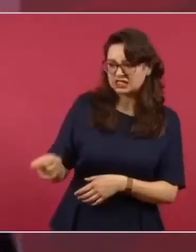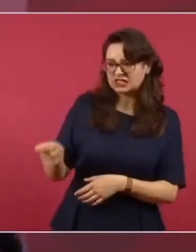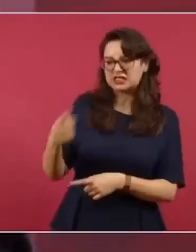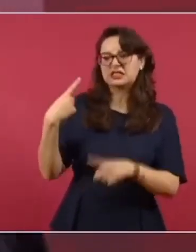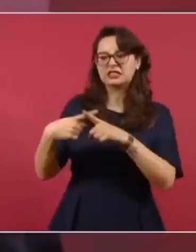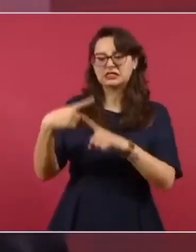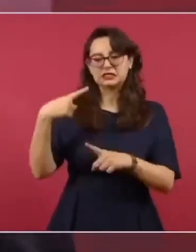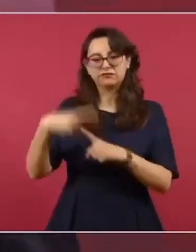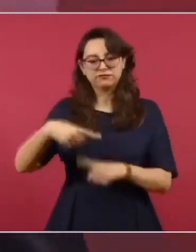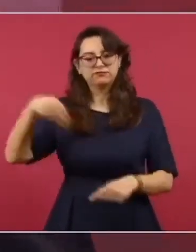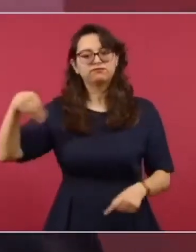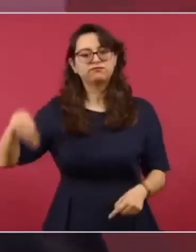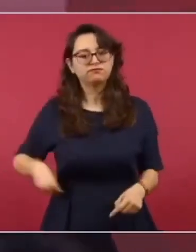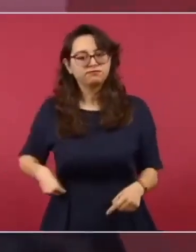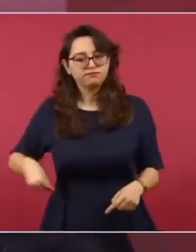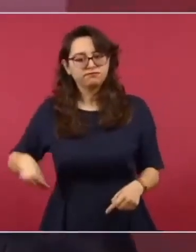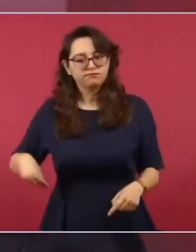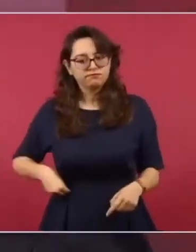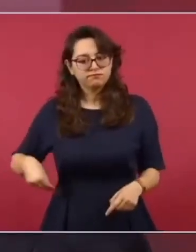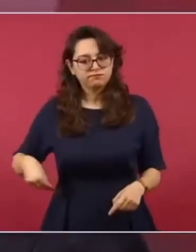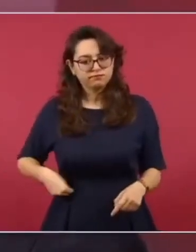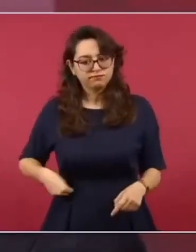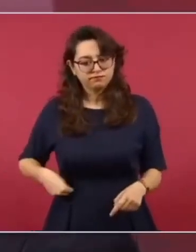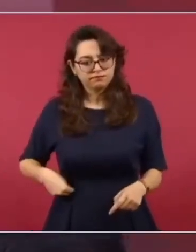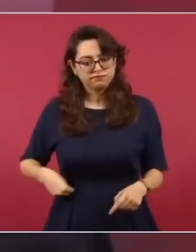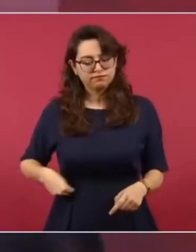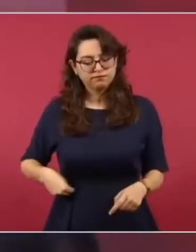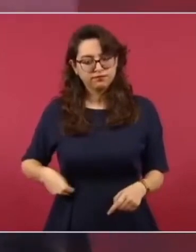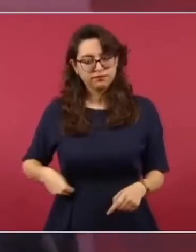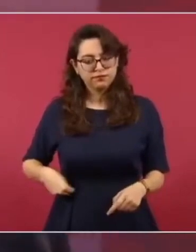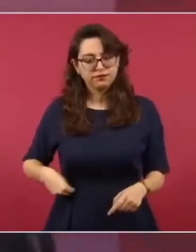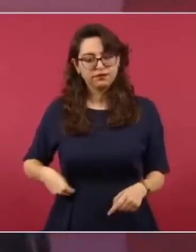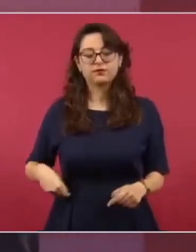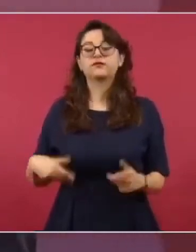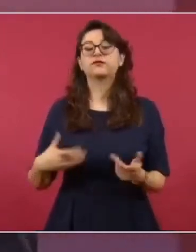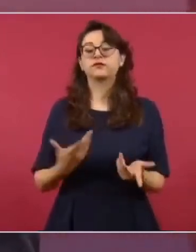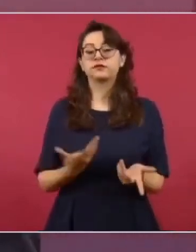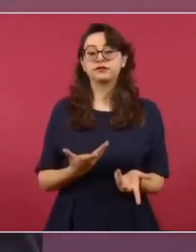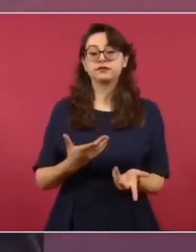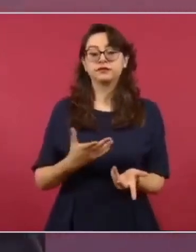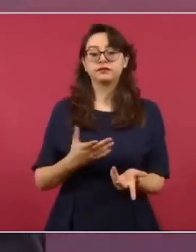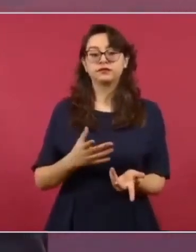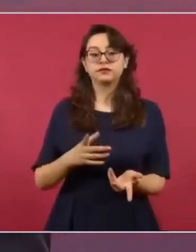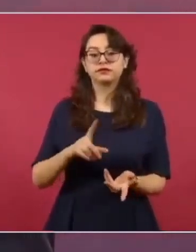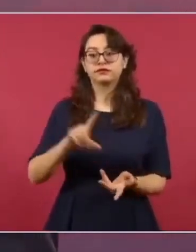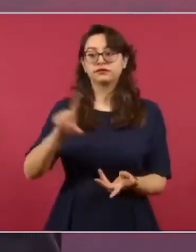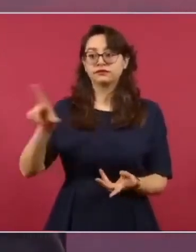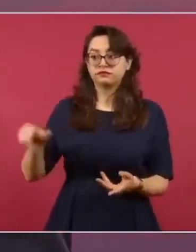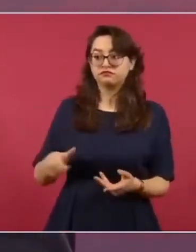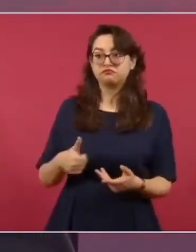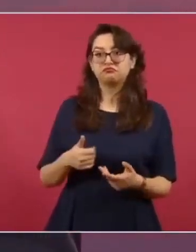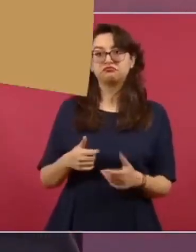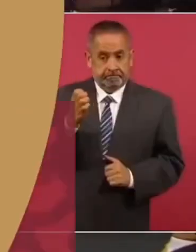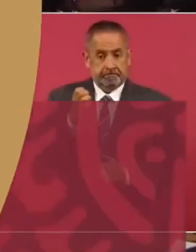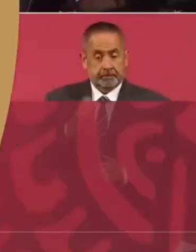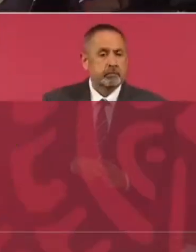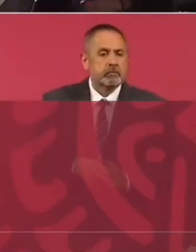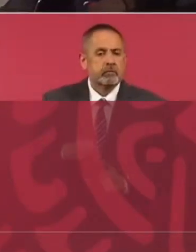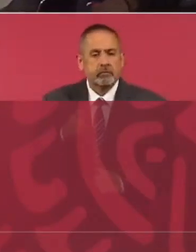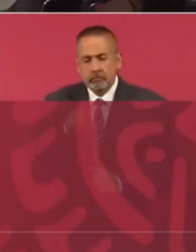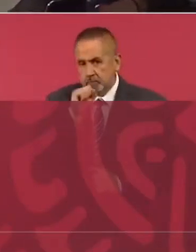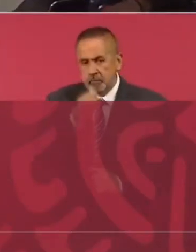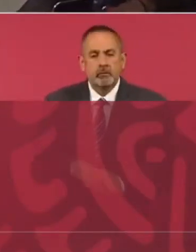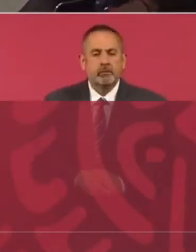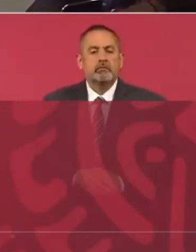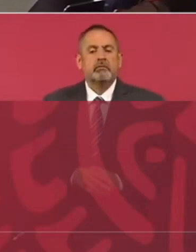finquen responsabilidades y que no haya impunidad. El